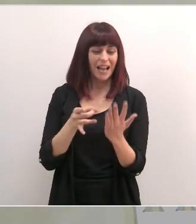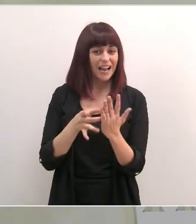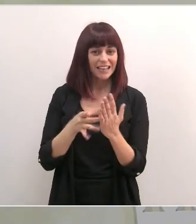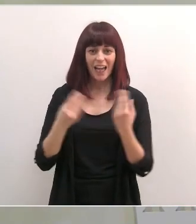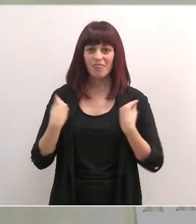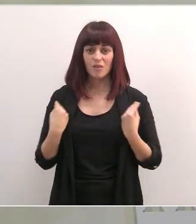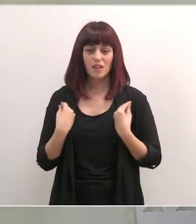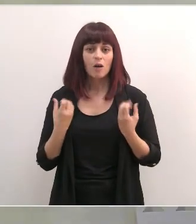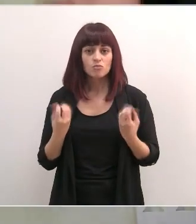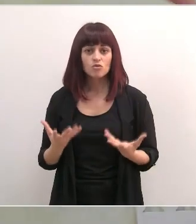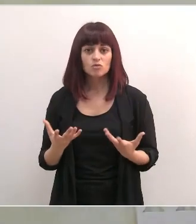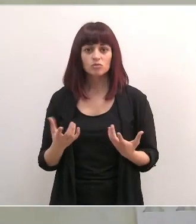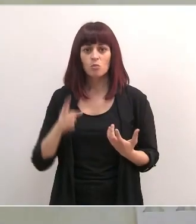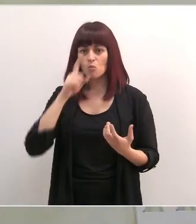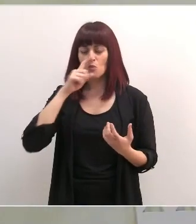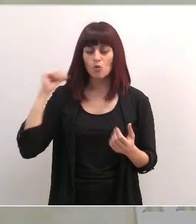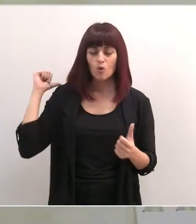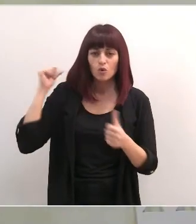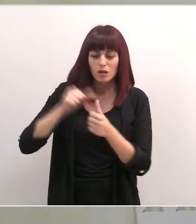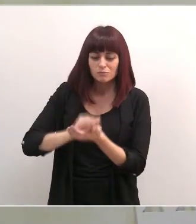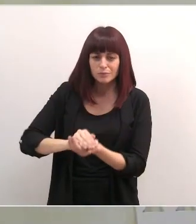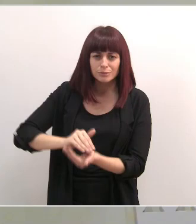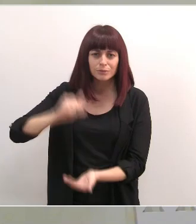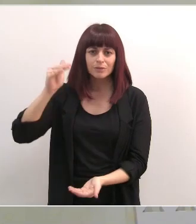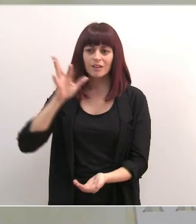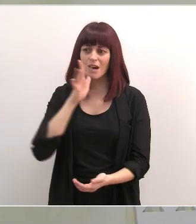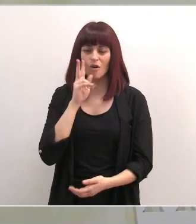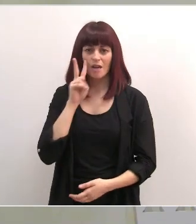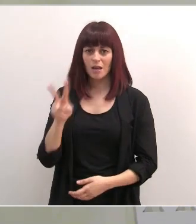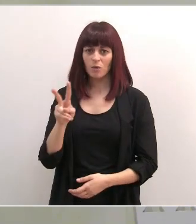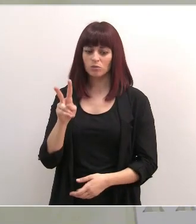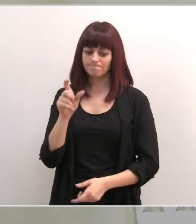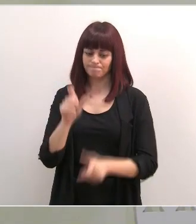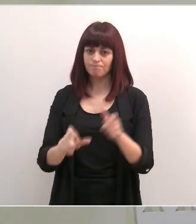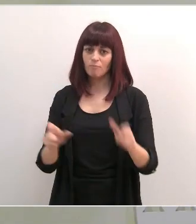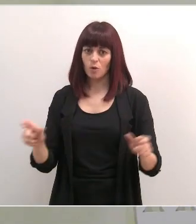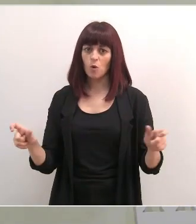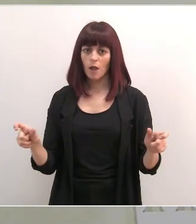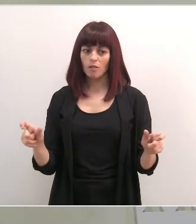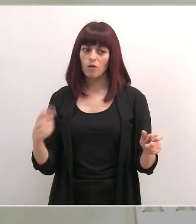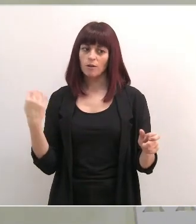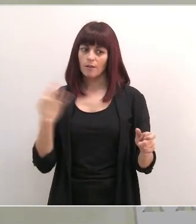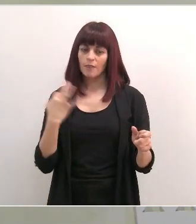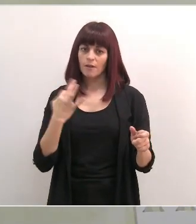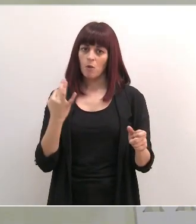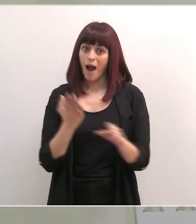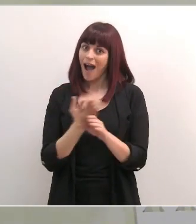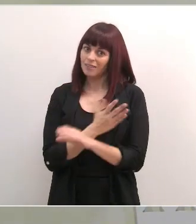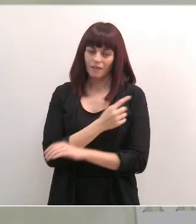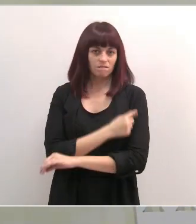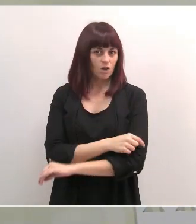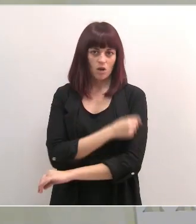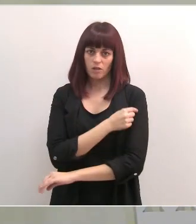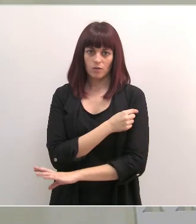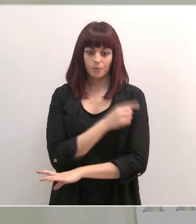vida excelente, con muchos años de vida, y estamos viendo ahora mismo que son una población a la que igual deberíamos de cuanto antes empezar a vacunarnos,